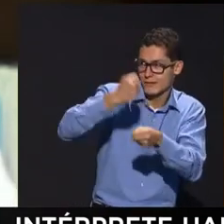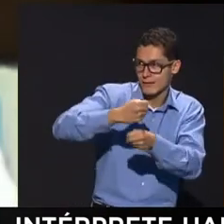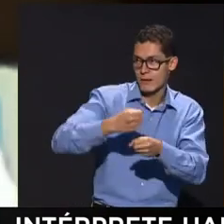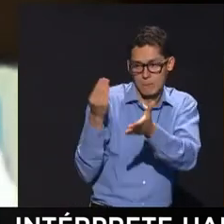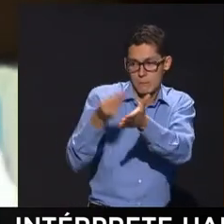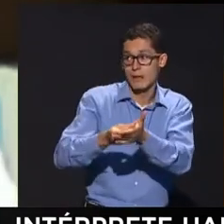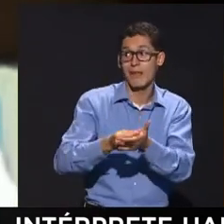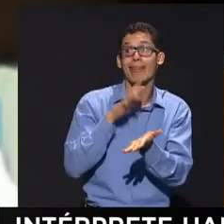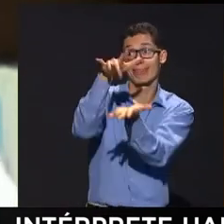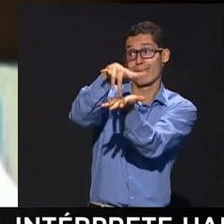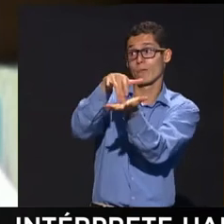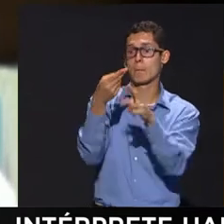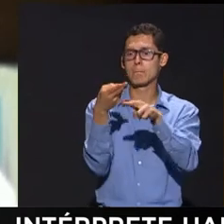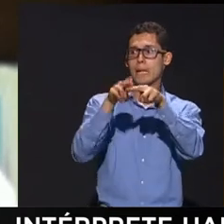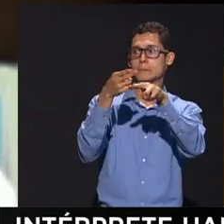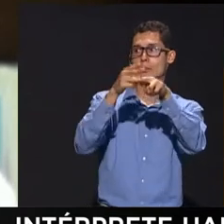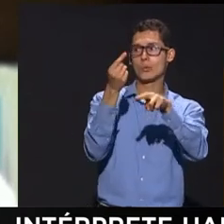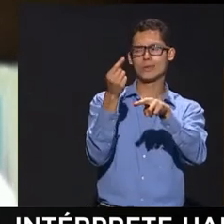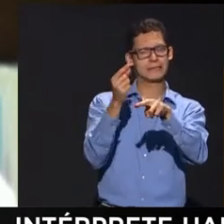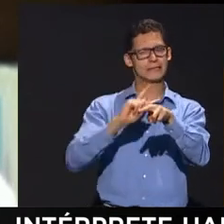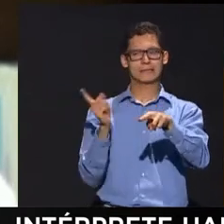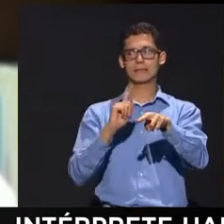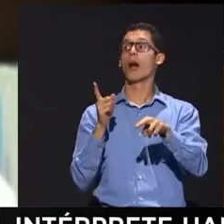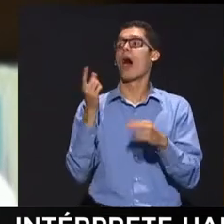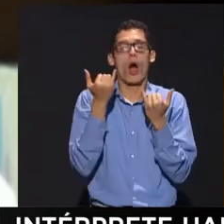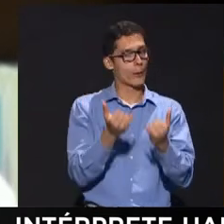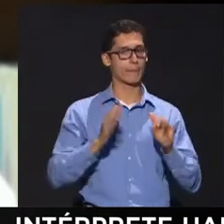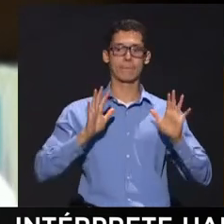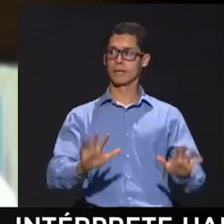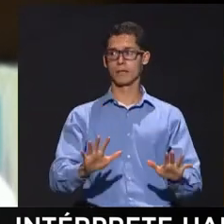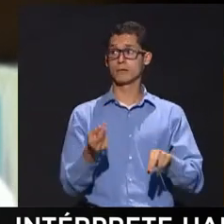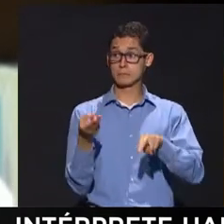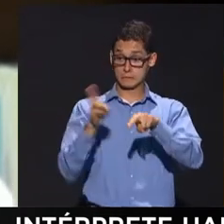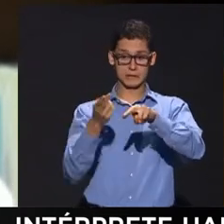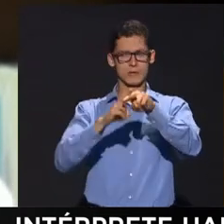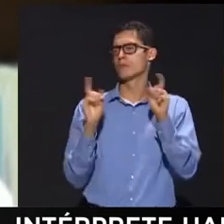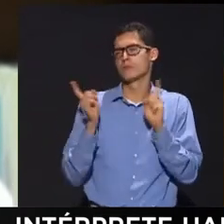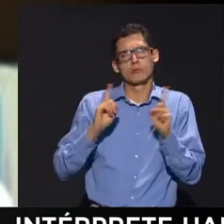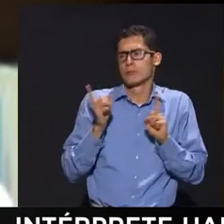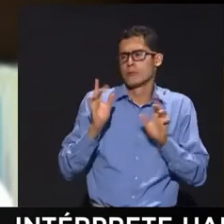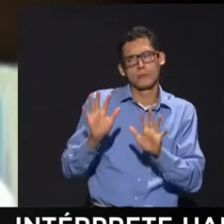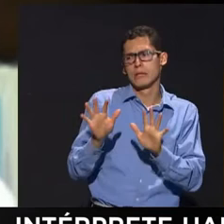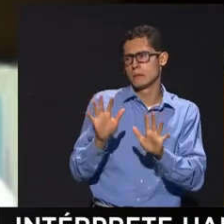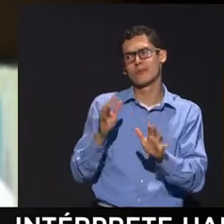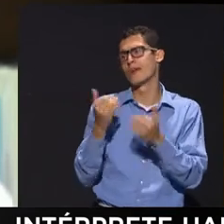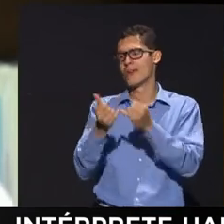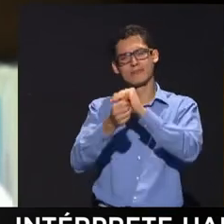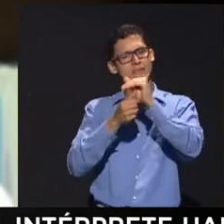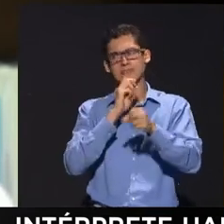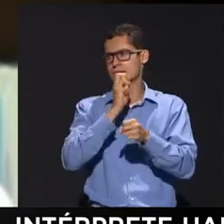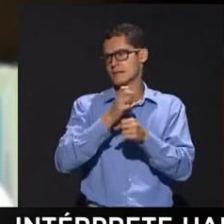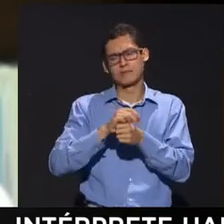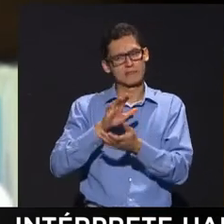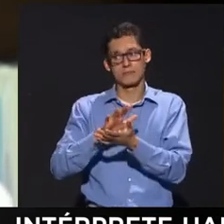EPM. Las familias que no pueden pagar sus servicios públicos por la razón que sea en este momento, no se les